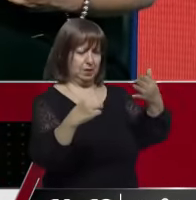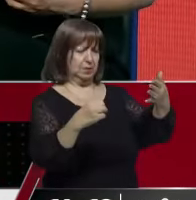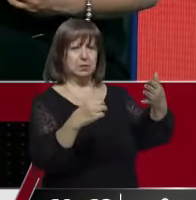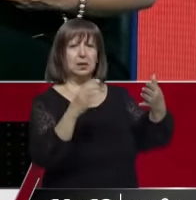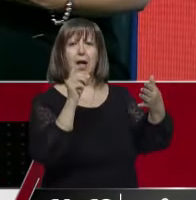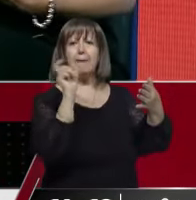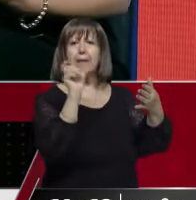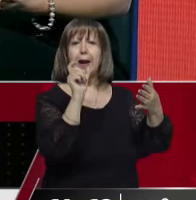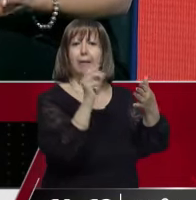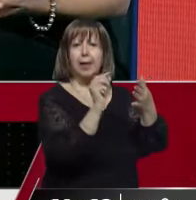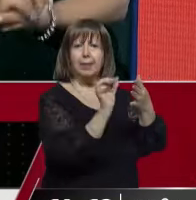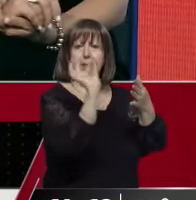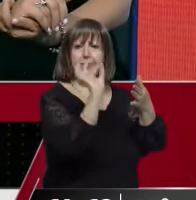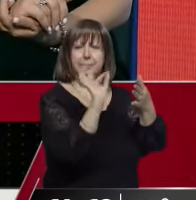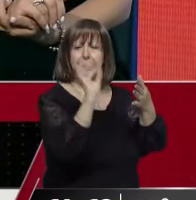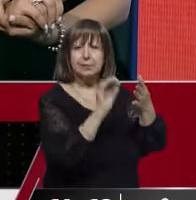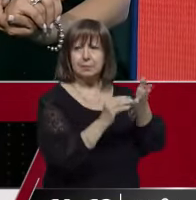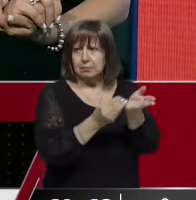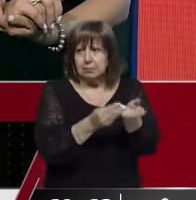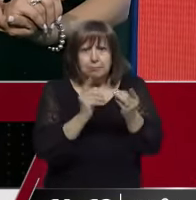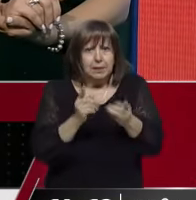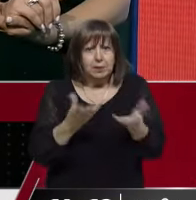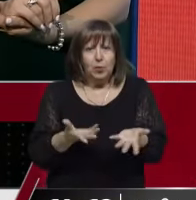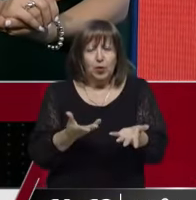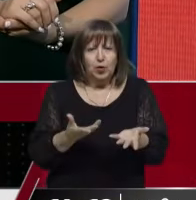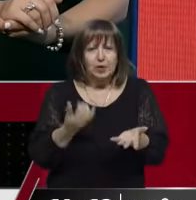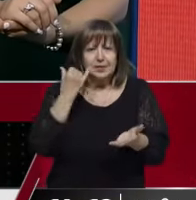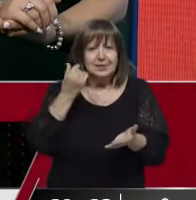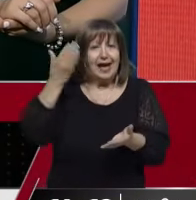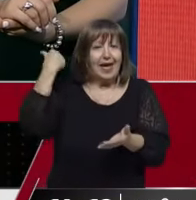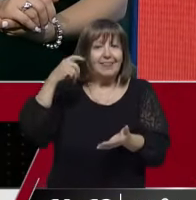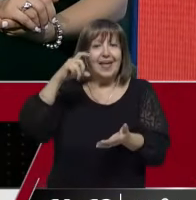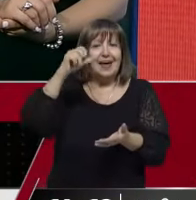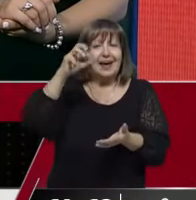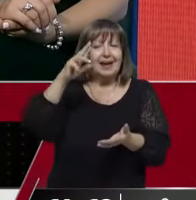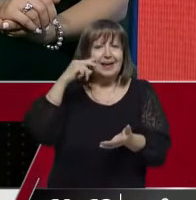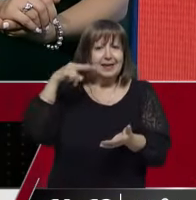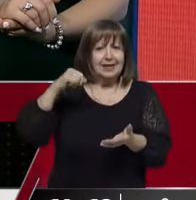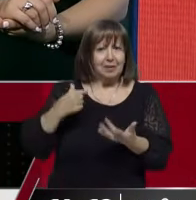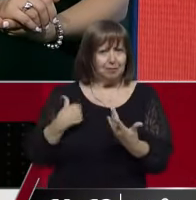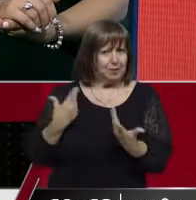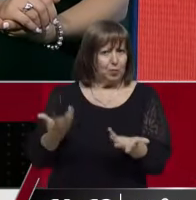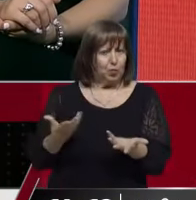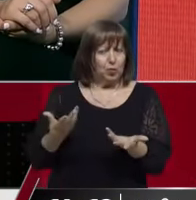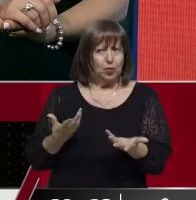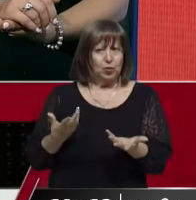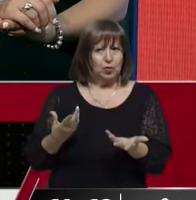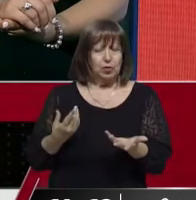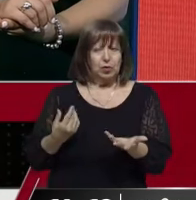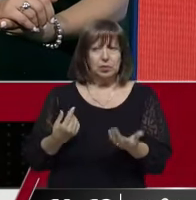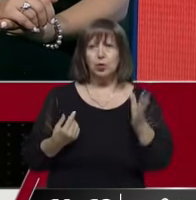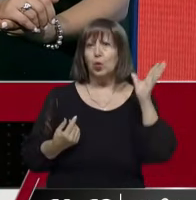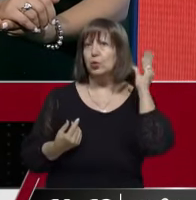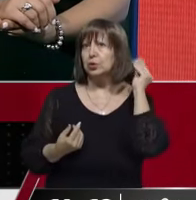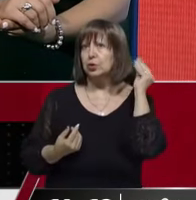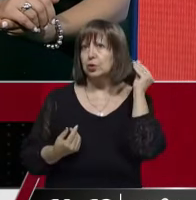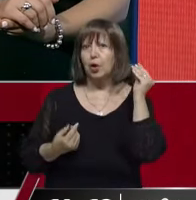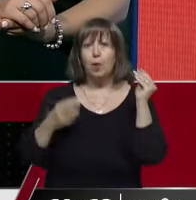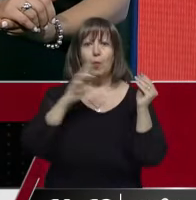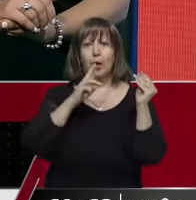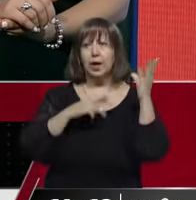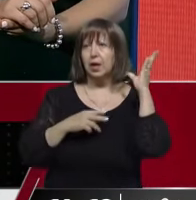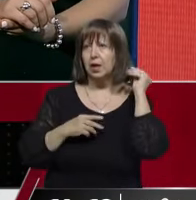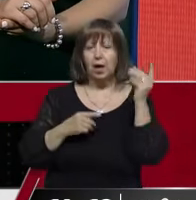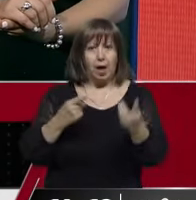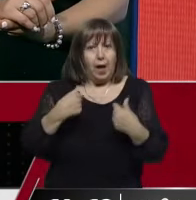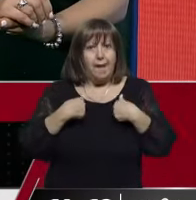puso en escena en los últimos días de enero, primeros días de febrero, lo que ha causado una verdadera bronca, si